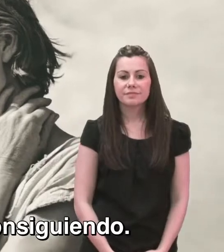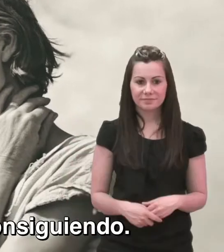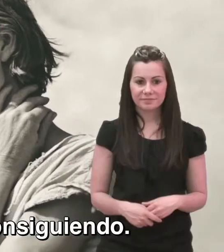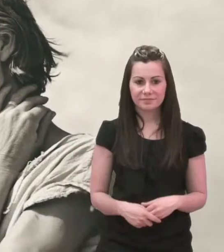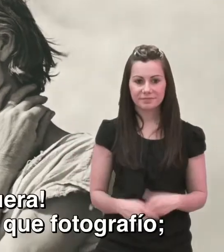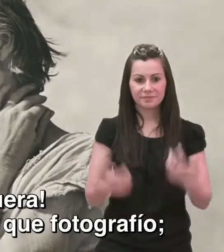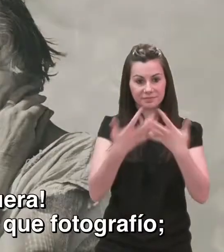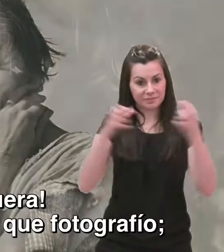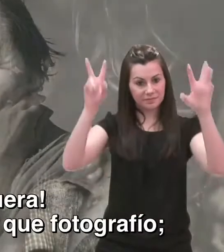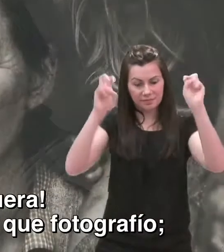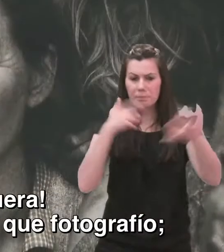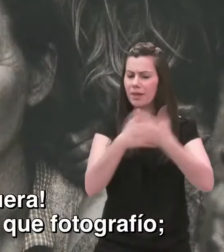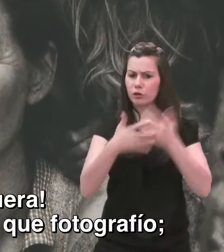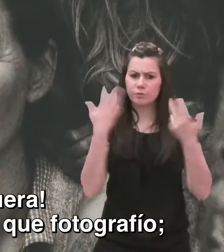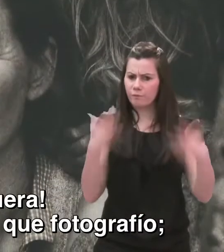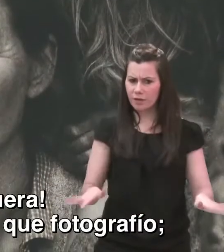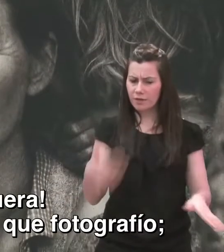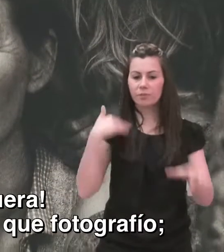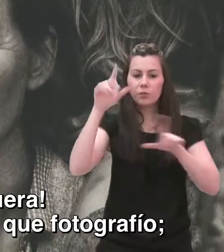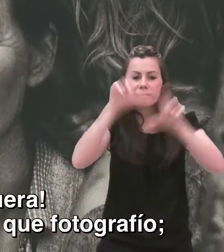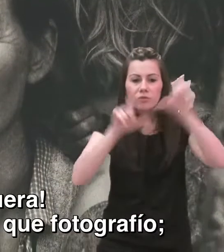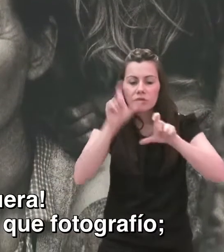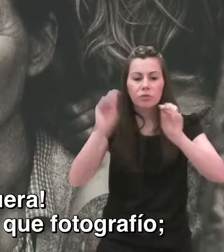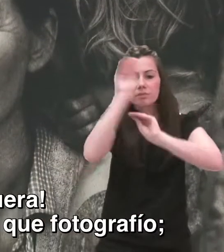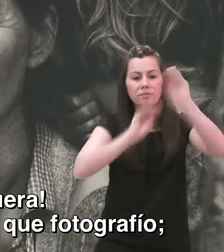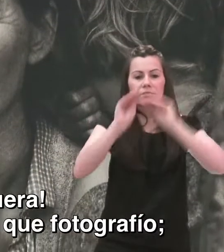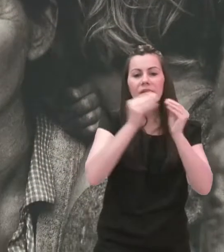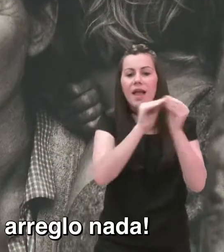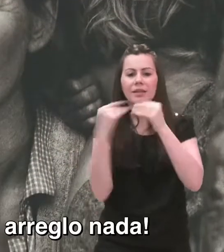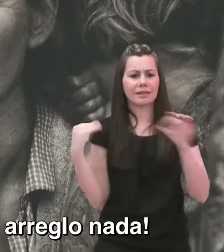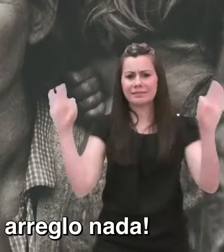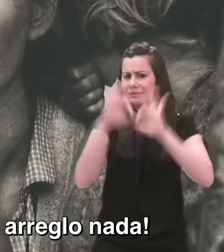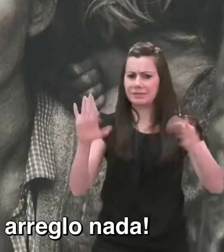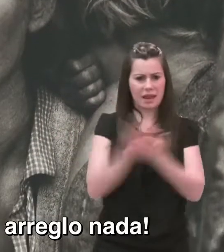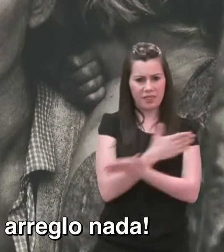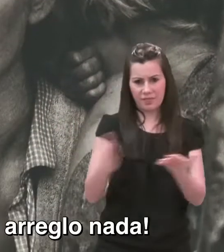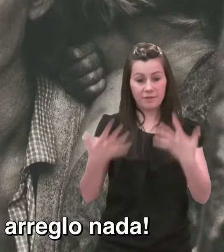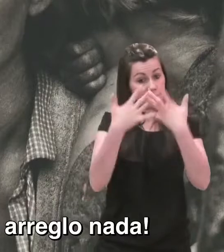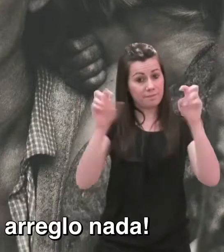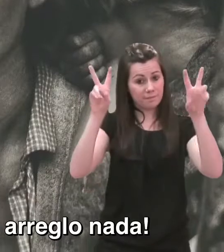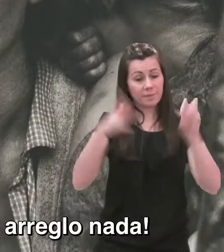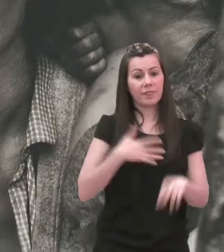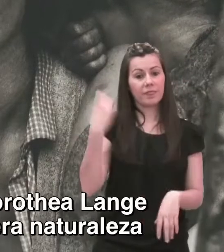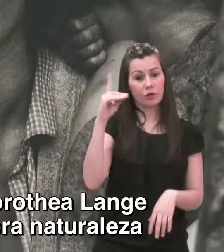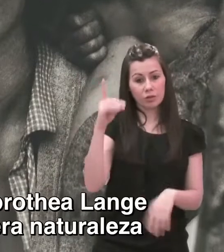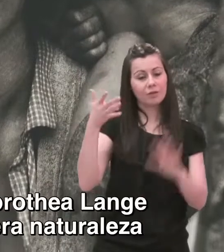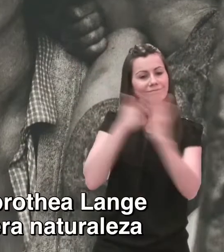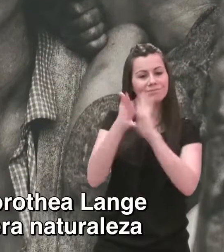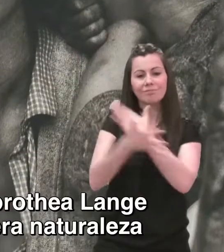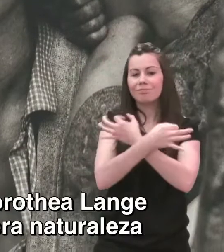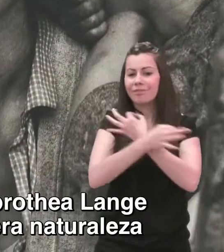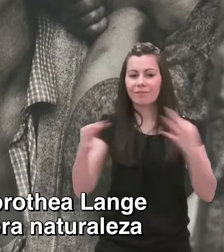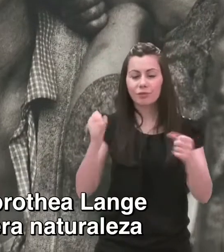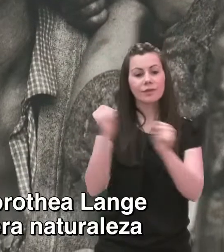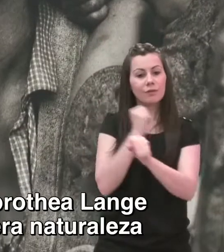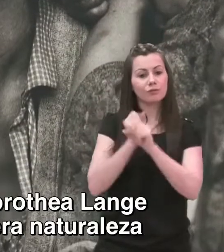consiguiendo. Manos fuera. Yo no desnaturalizo lo que fotografío, ni le doy retoques ni arreglo nada. Estas palabras de